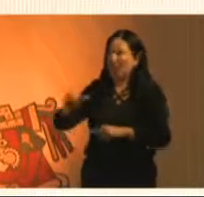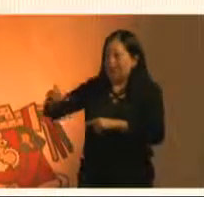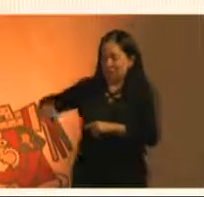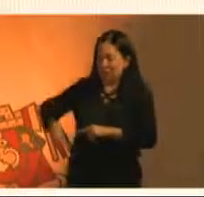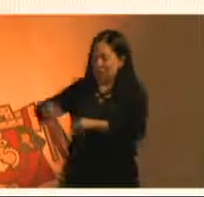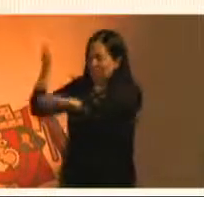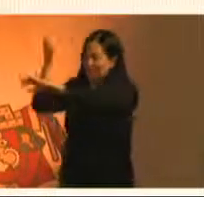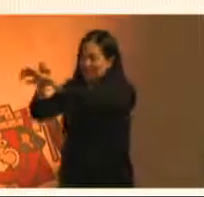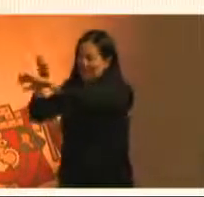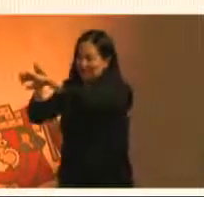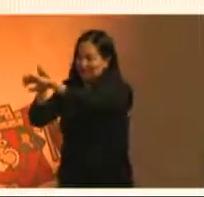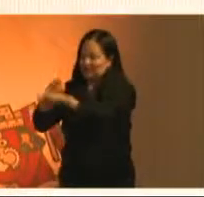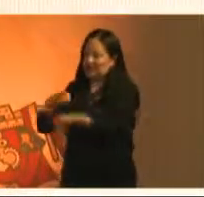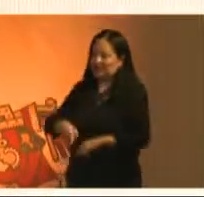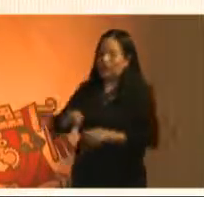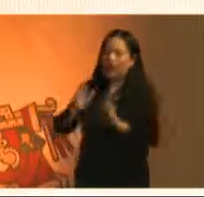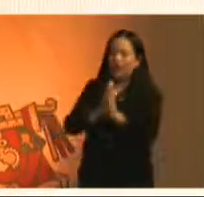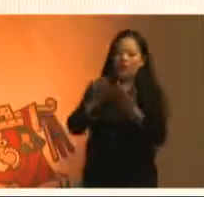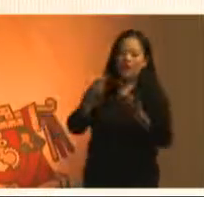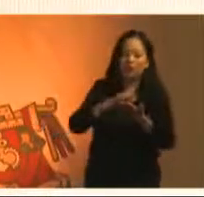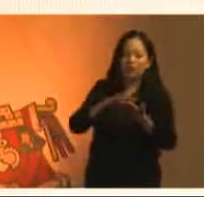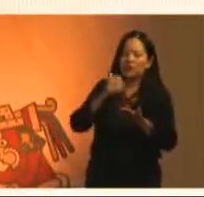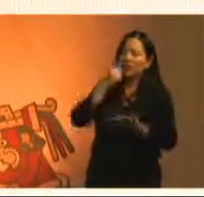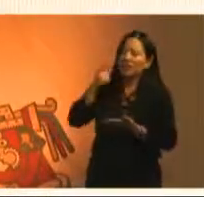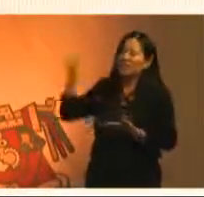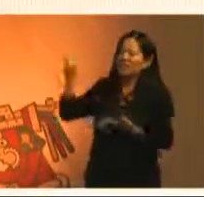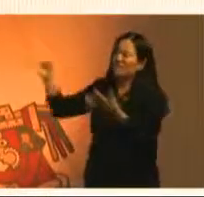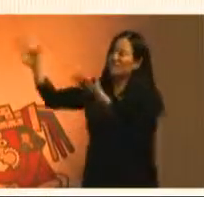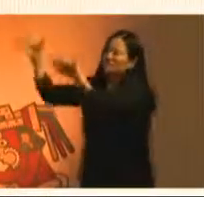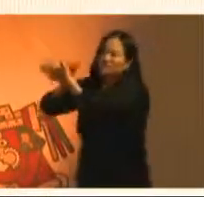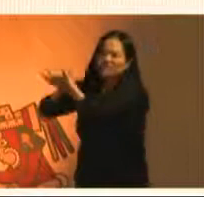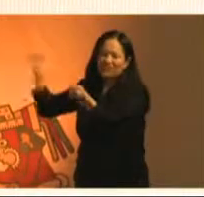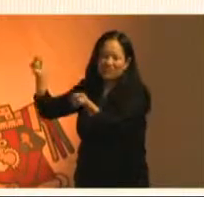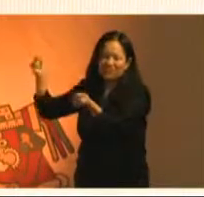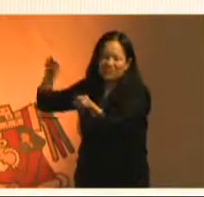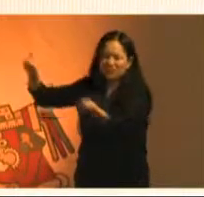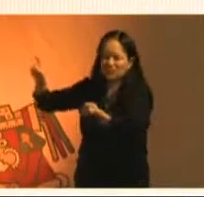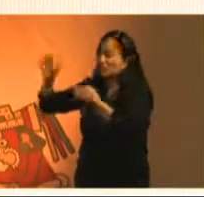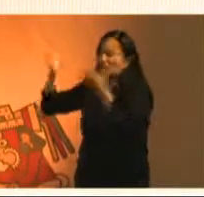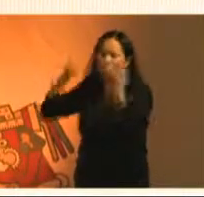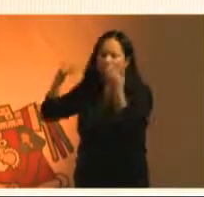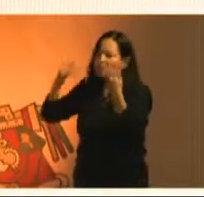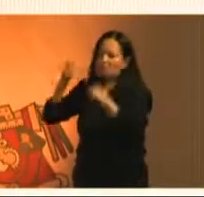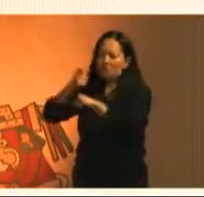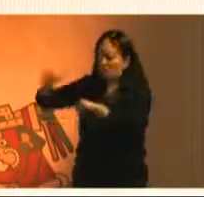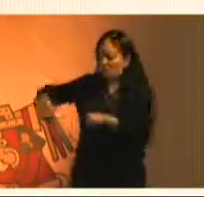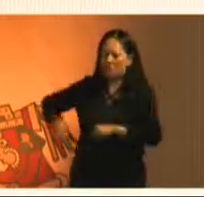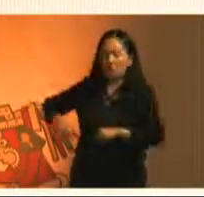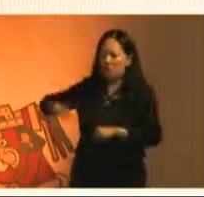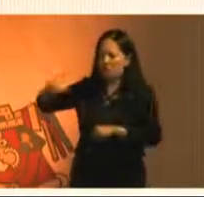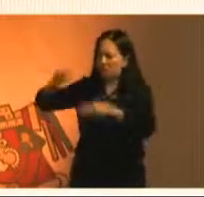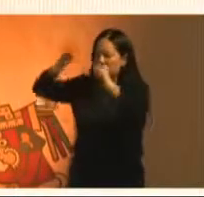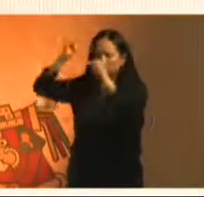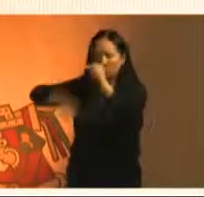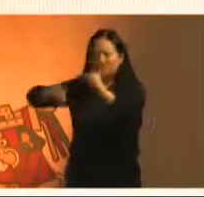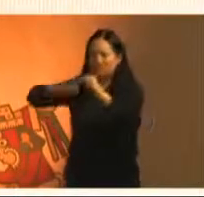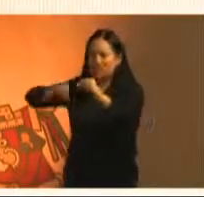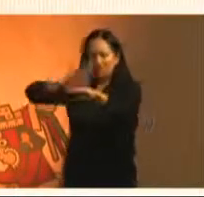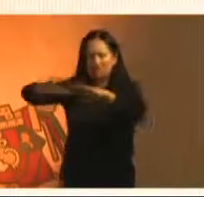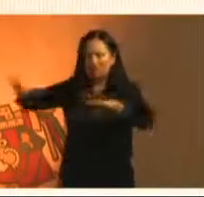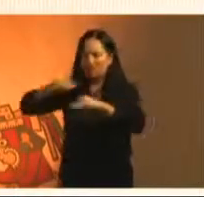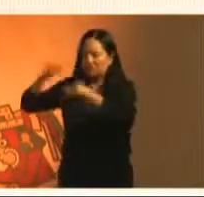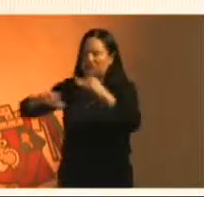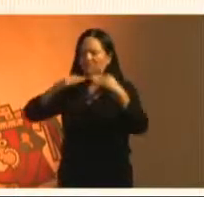y aspirar a una sociedad sin clases y por lo tanto sin estado tenían diferencias los comunistas